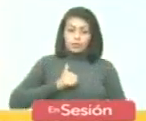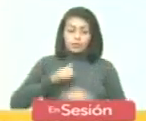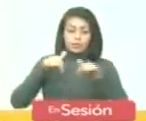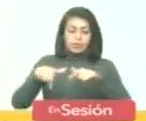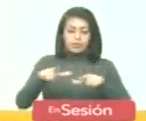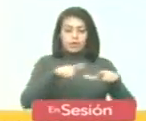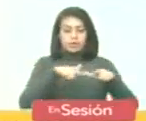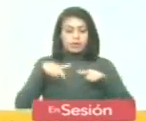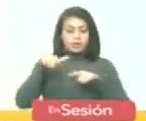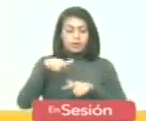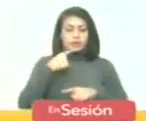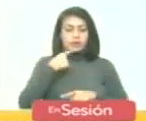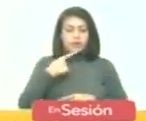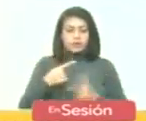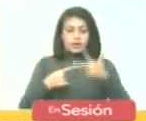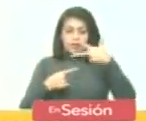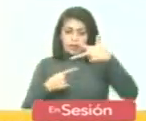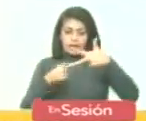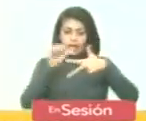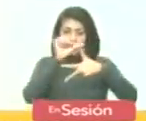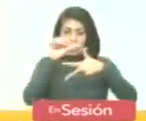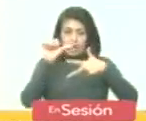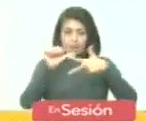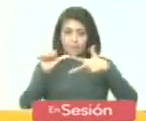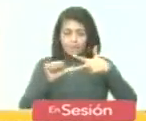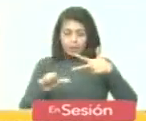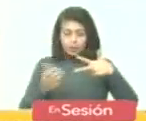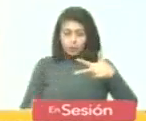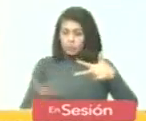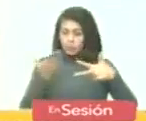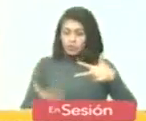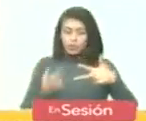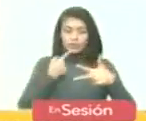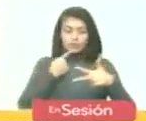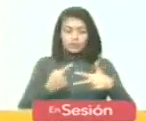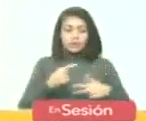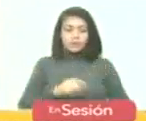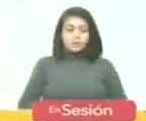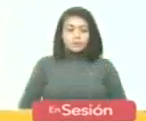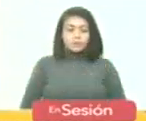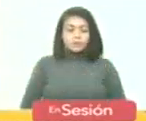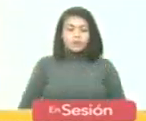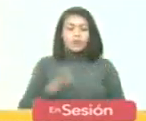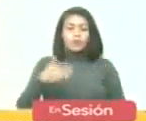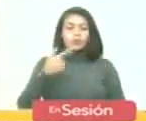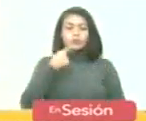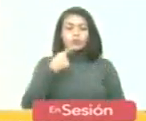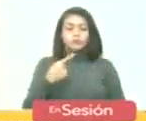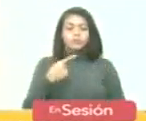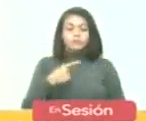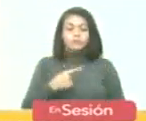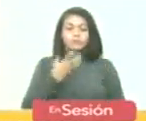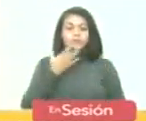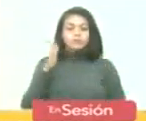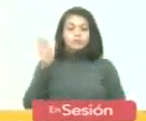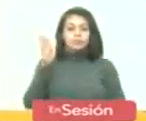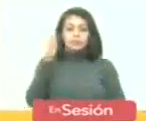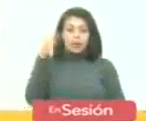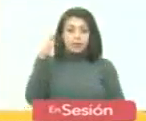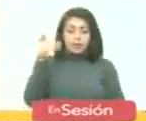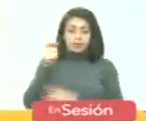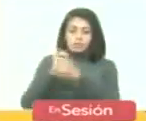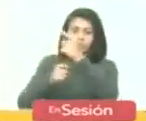para resaltar tres aspectos que considero que son necesarios cuando nos referimos a la izada de la bandera